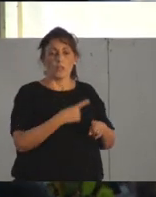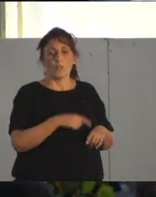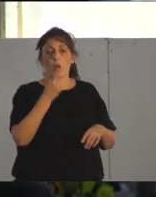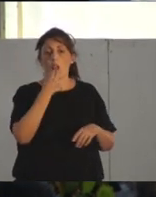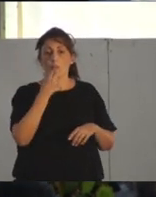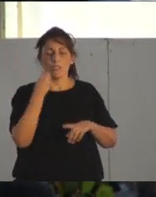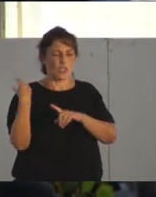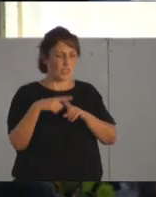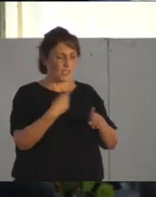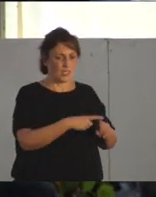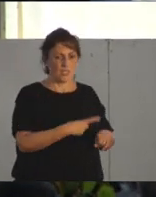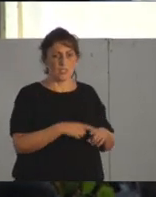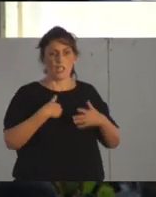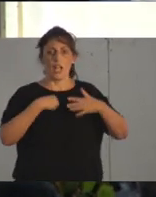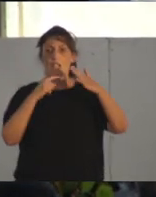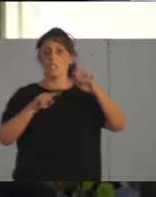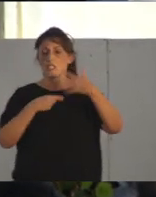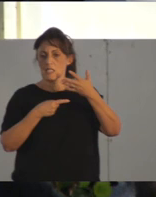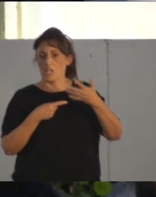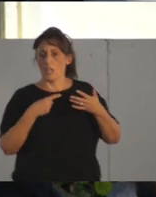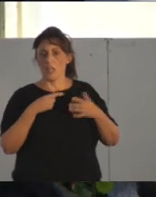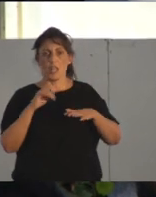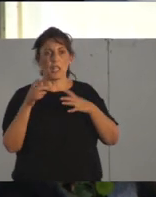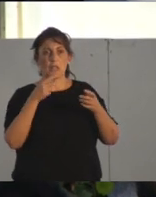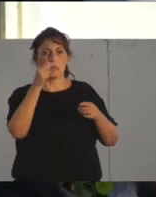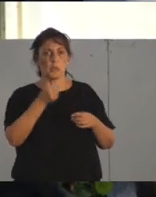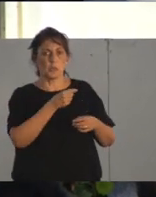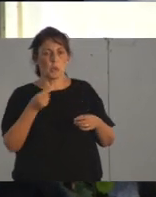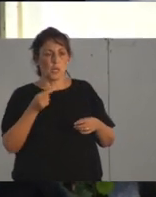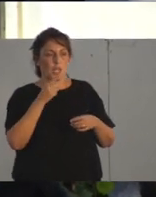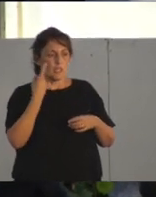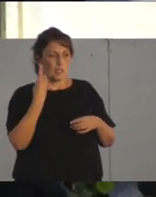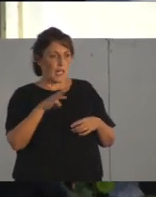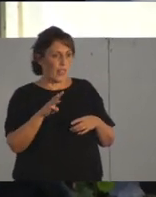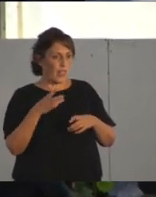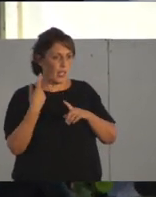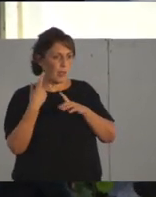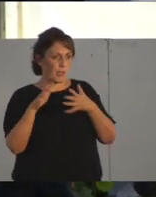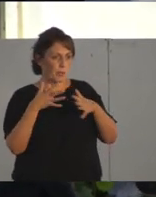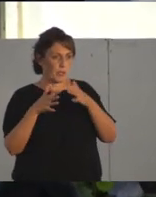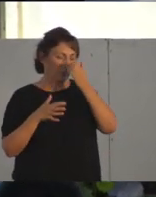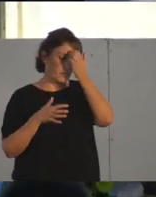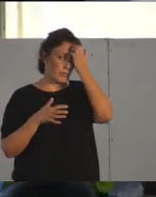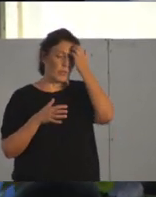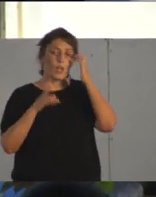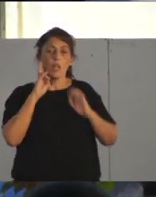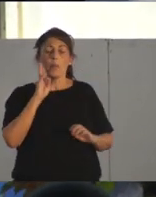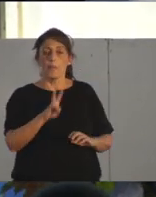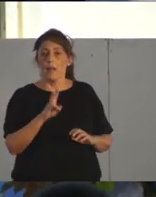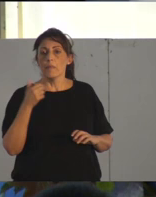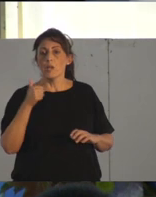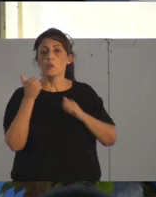alimentos. Aquí se ven 6, pero hay un total de 13 columnas diferenciadas. Podemos leer